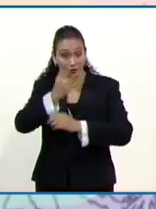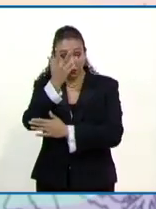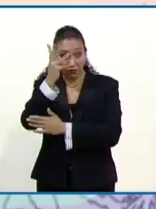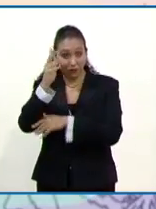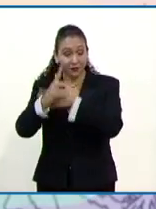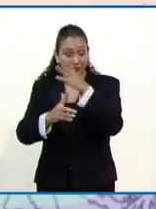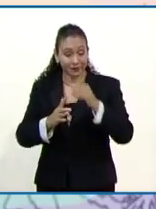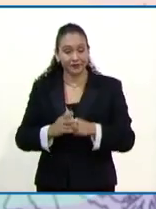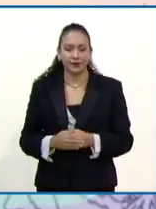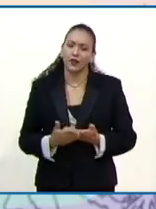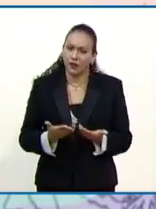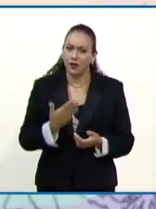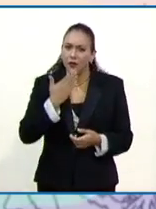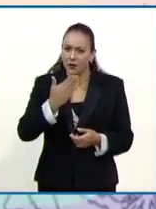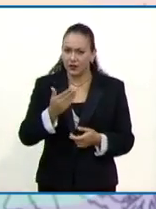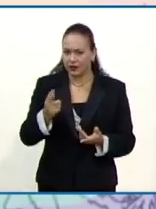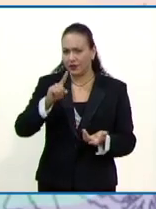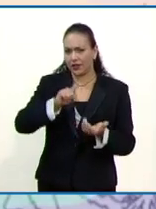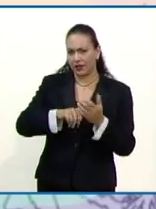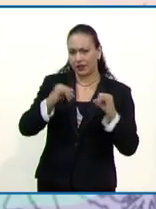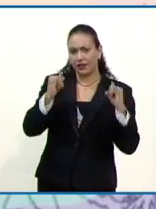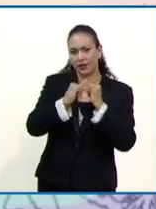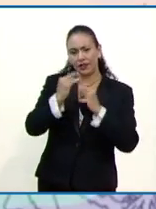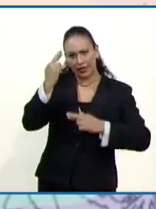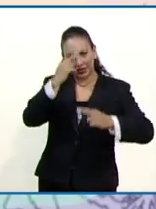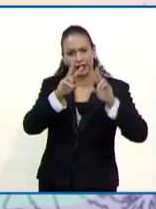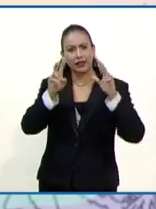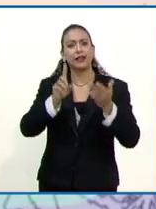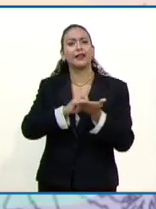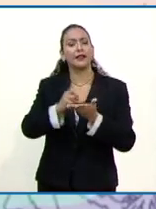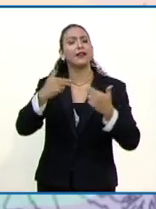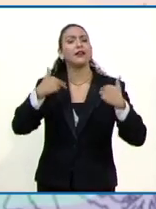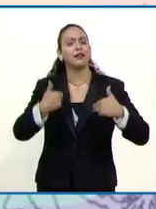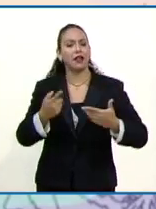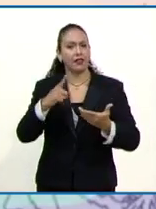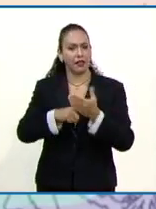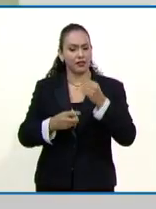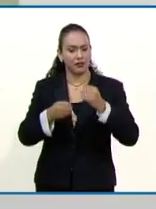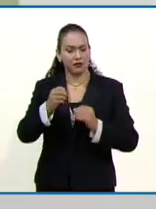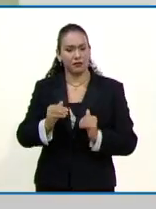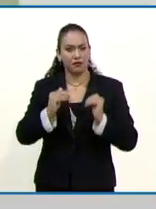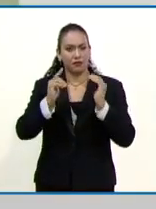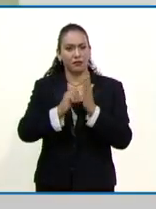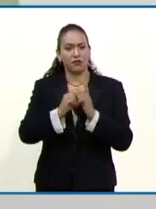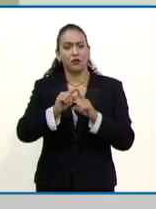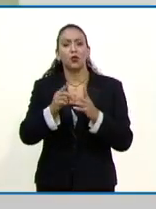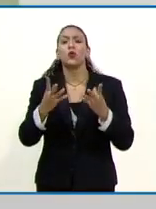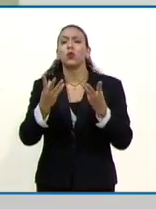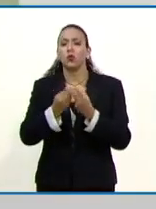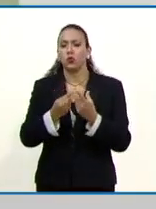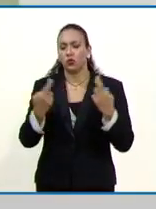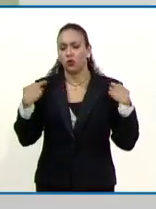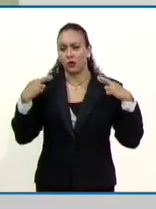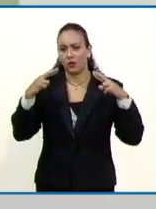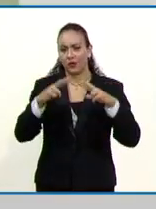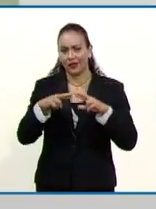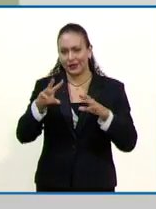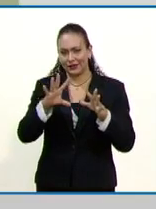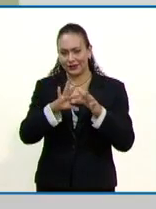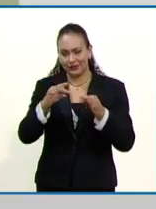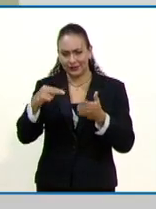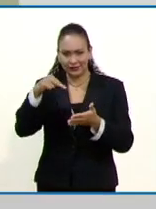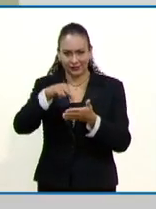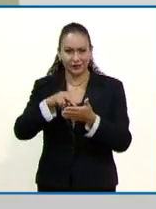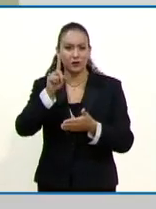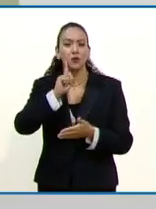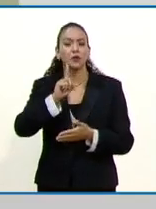organizado por la Unidad General de Conocimiento Científico y Derechos Humanos de la Suprema Corte. La maestra Aurea Fuentes explicó la